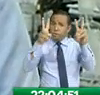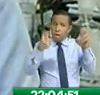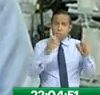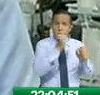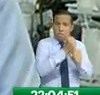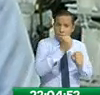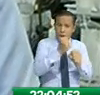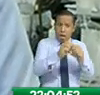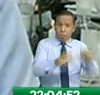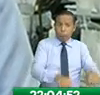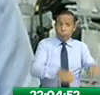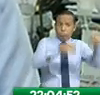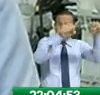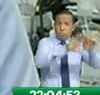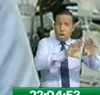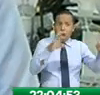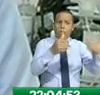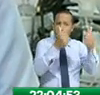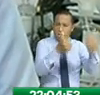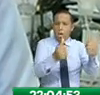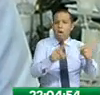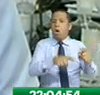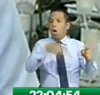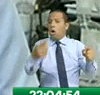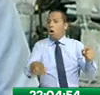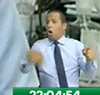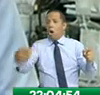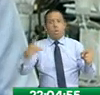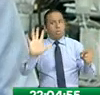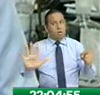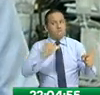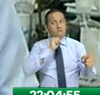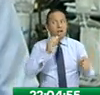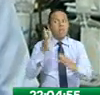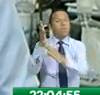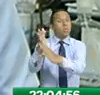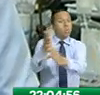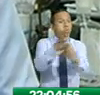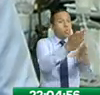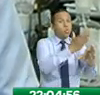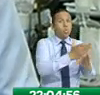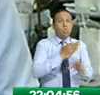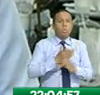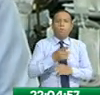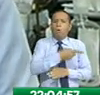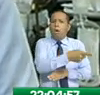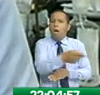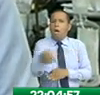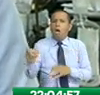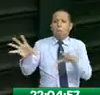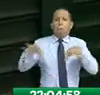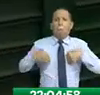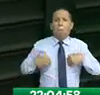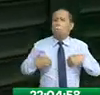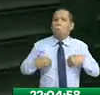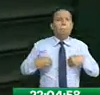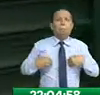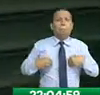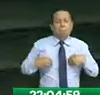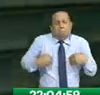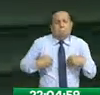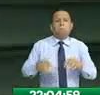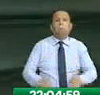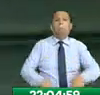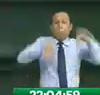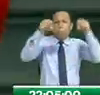llegar hasta 6 salarios básicos unificados dependiendo del área que ocupe el establecimiento. Sin periodo de 8 o